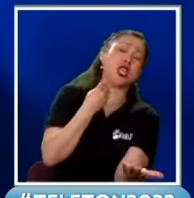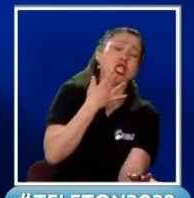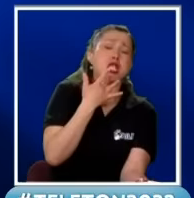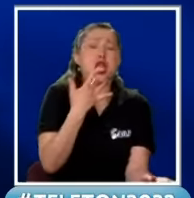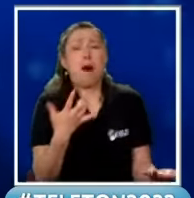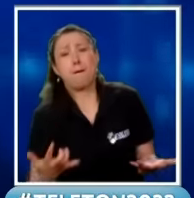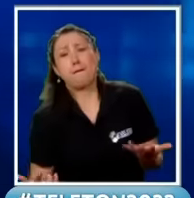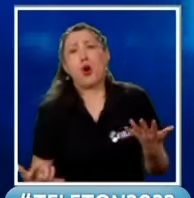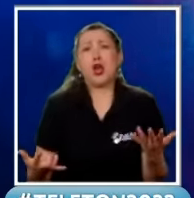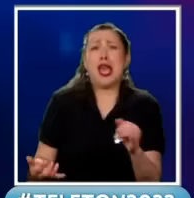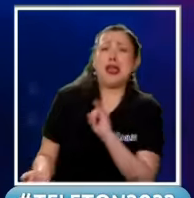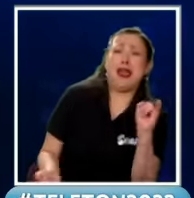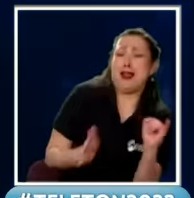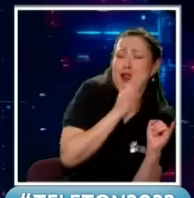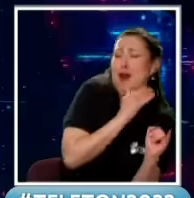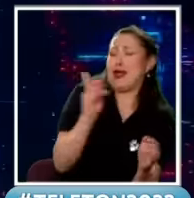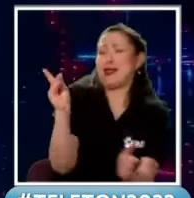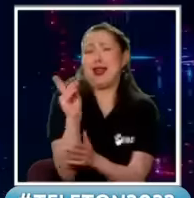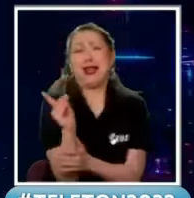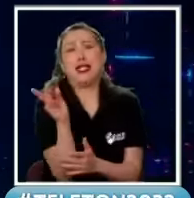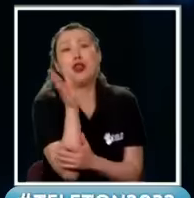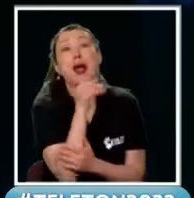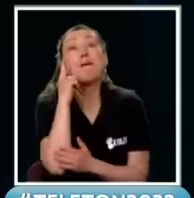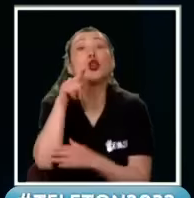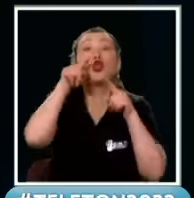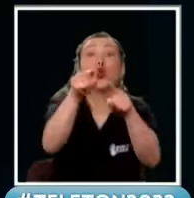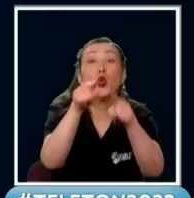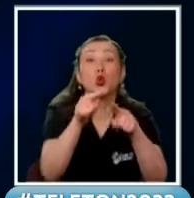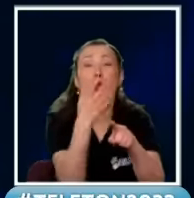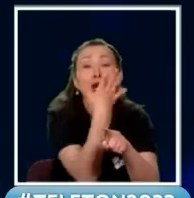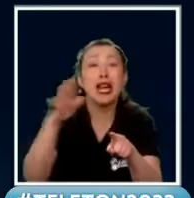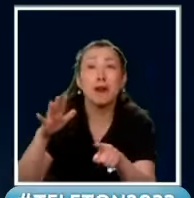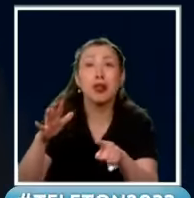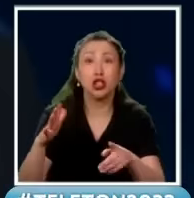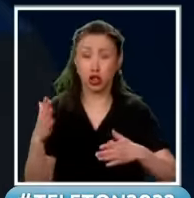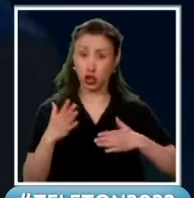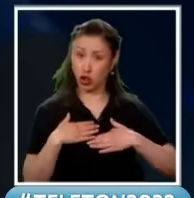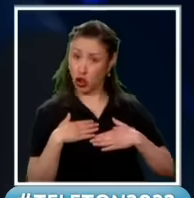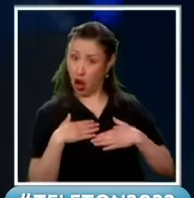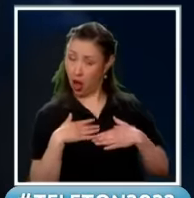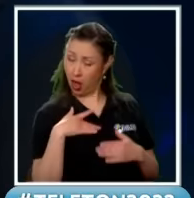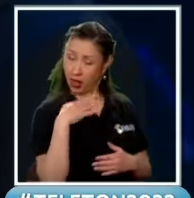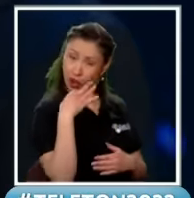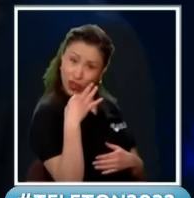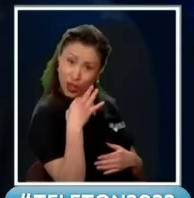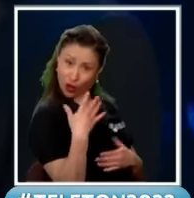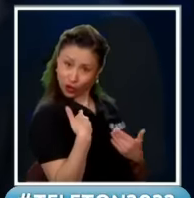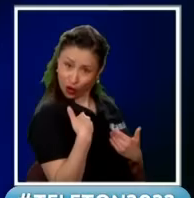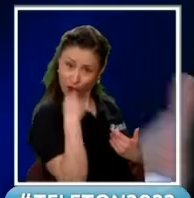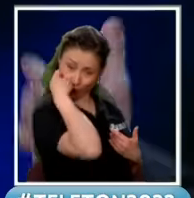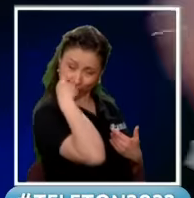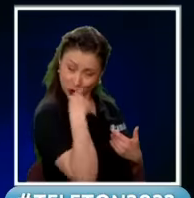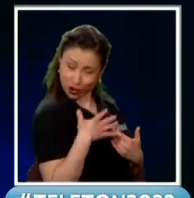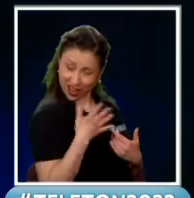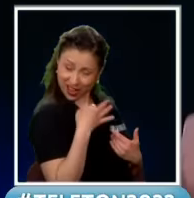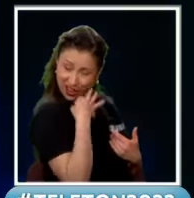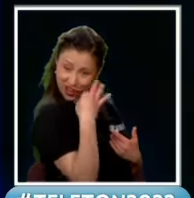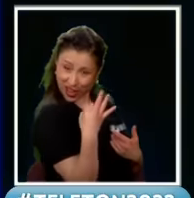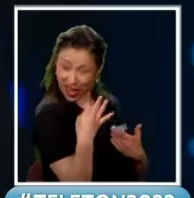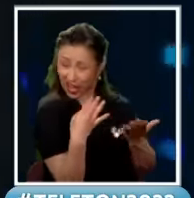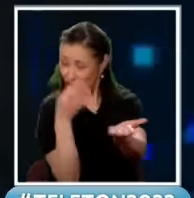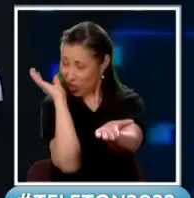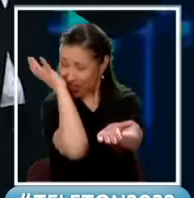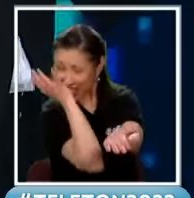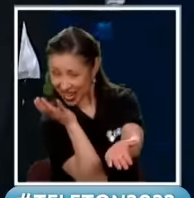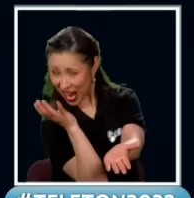hay izquierda ni derecha. Dile no hay... como tú, te digo. ¿Quiere que lo diga como yo, don Francisco? Ellos nunca entenderían